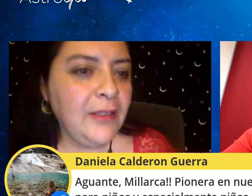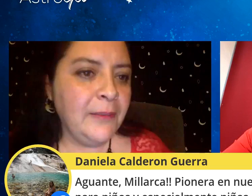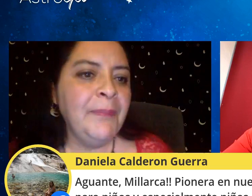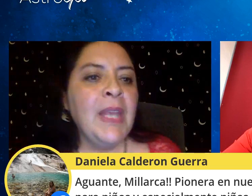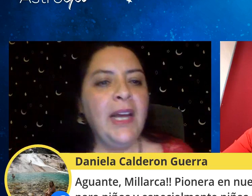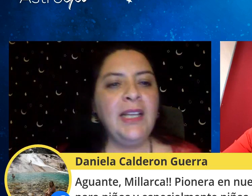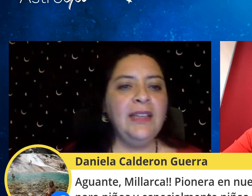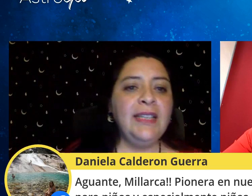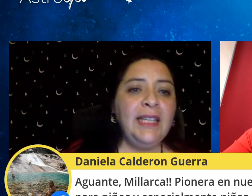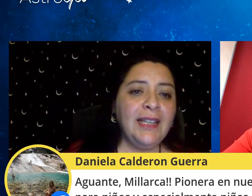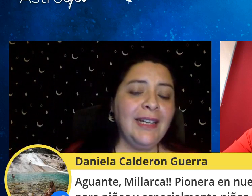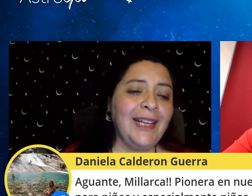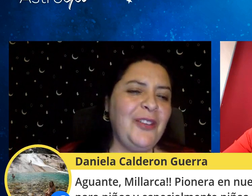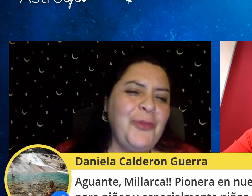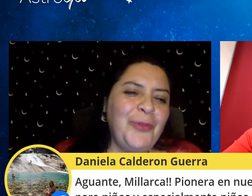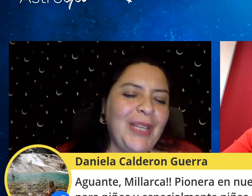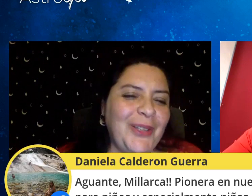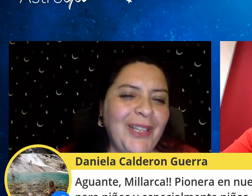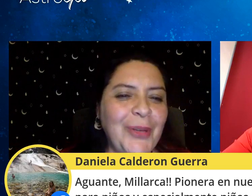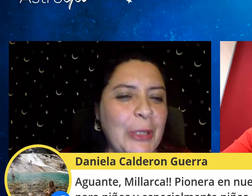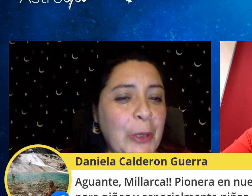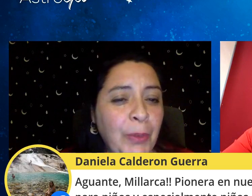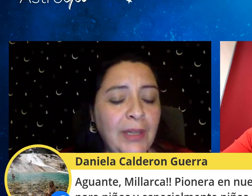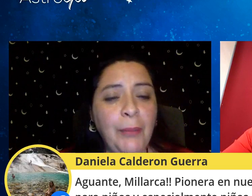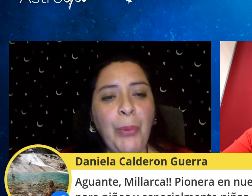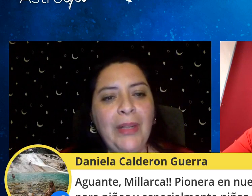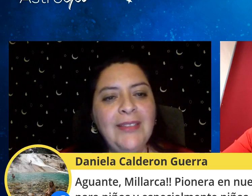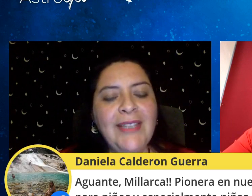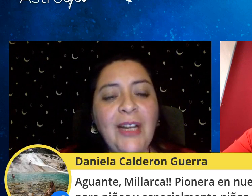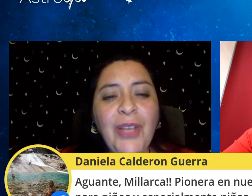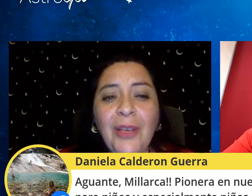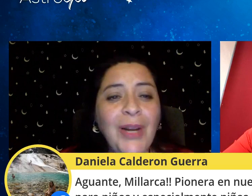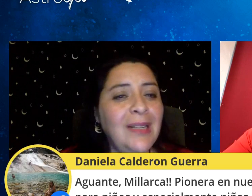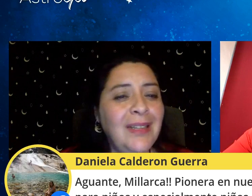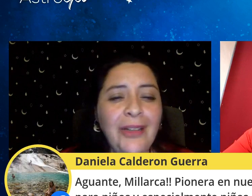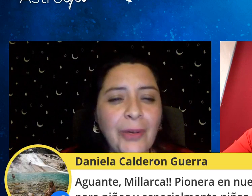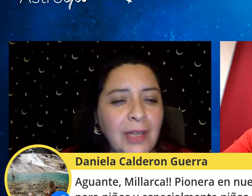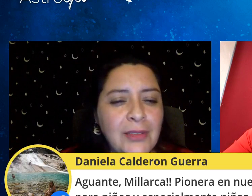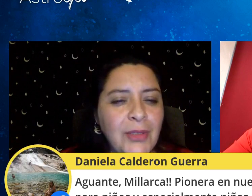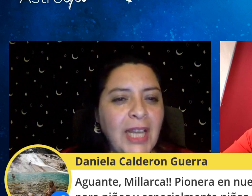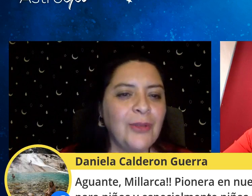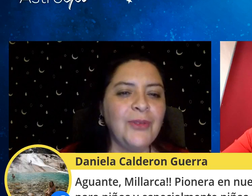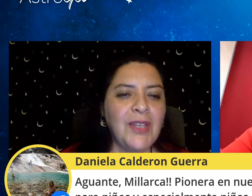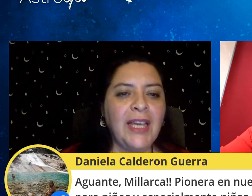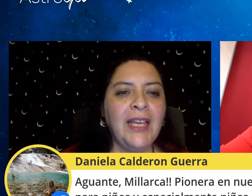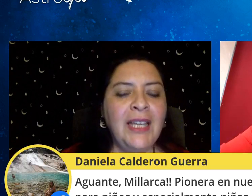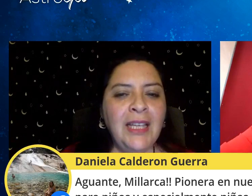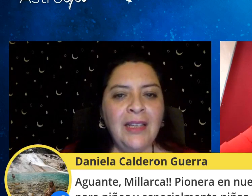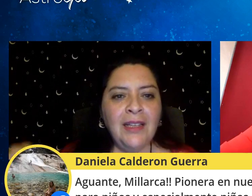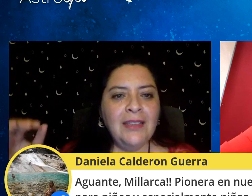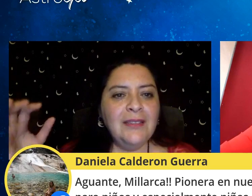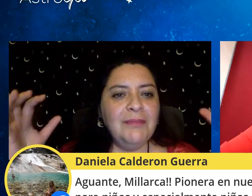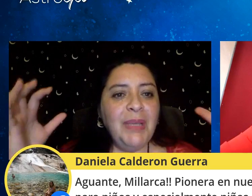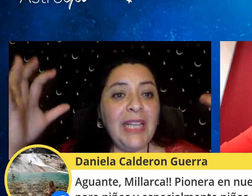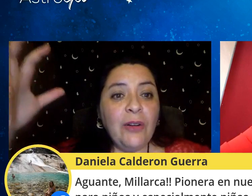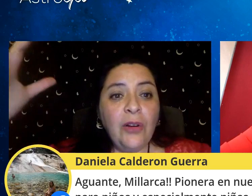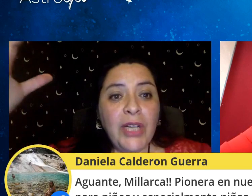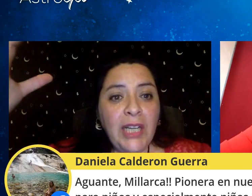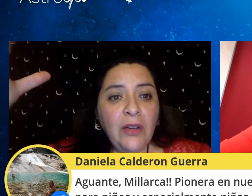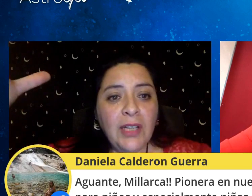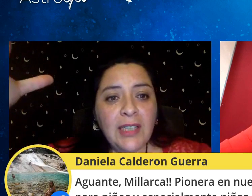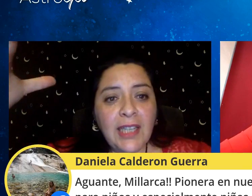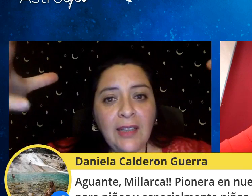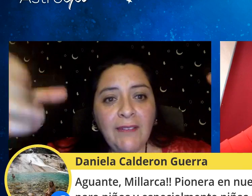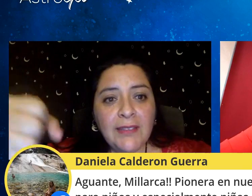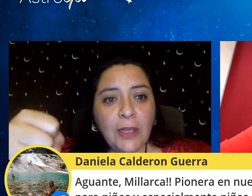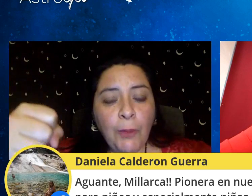en Argentina cayó un meteorito enorme, el campo del cielo, y ellos al tiro reaccionaron, o sea, vinieron los